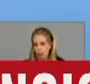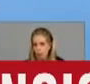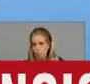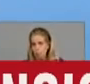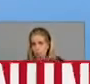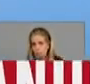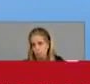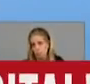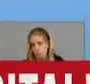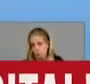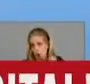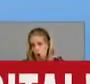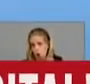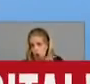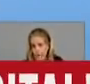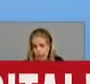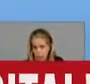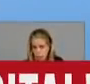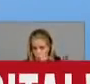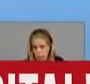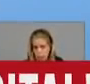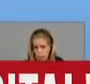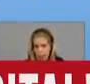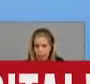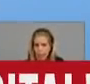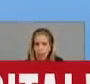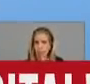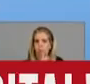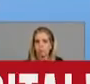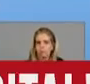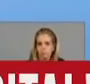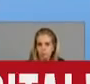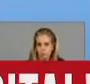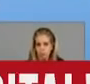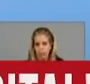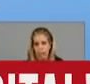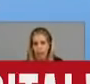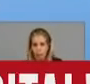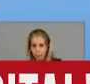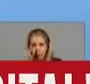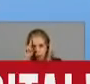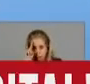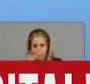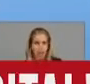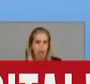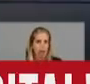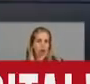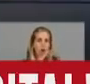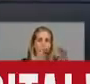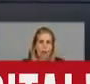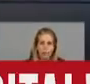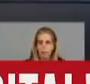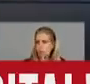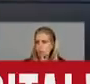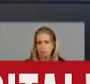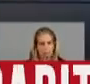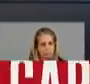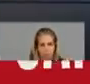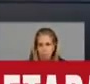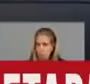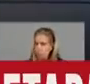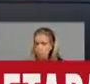la ciudad es 71%. 71% ayer, claro. o en realidad ayer es del 71%, anteayer al 72% y moneditas. Que